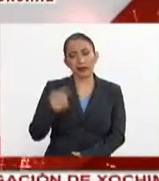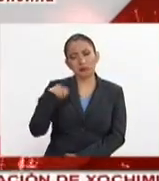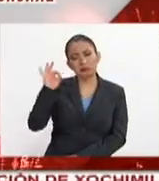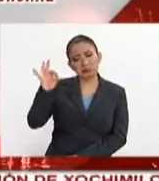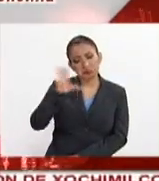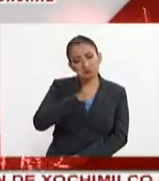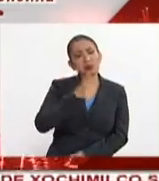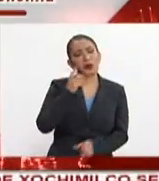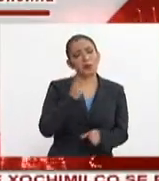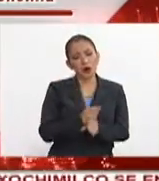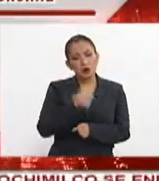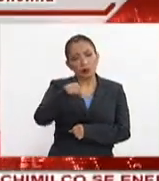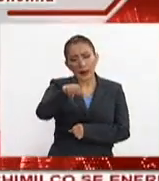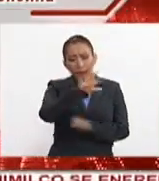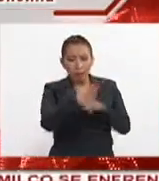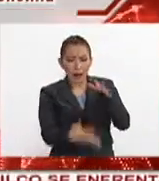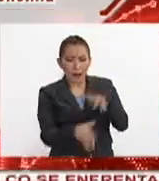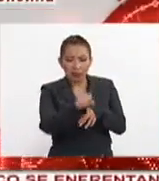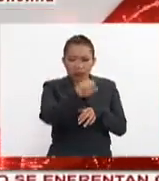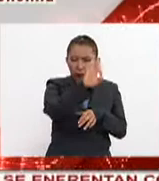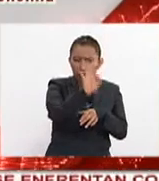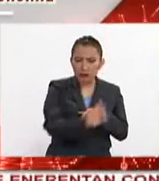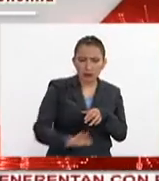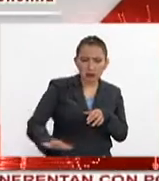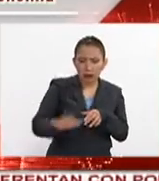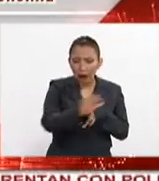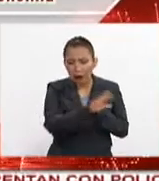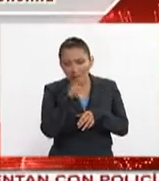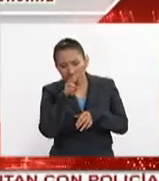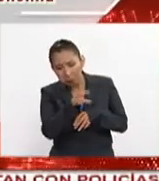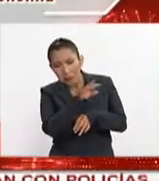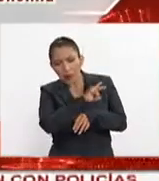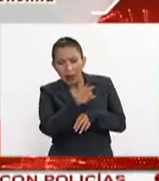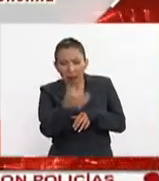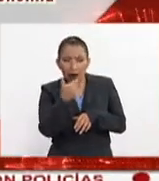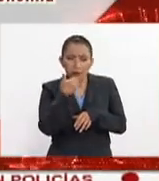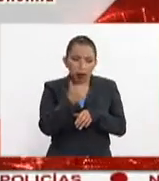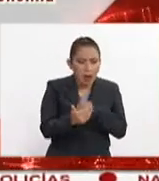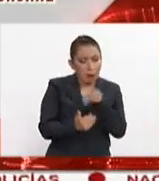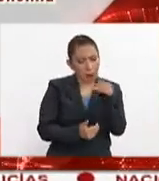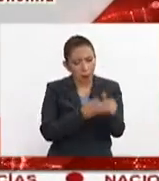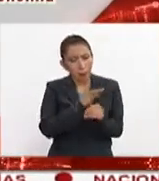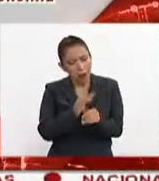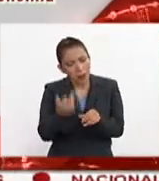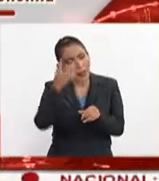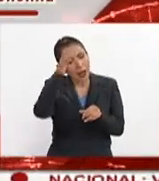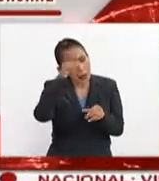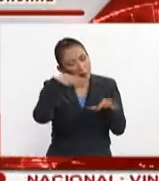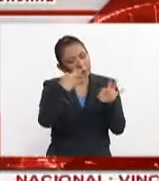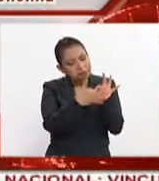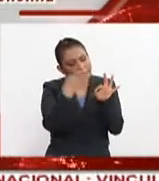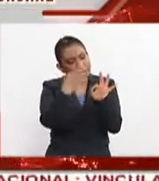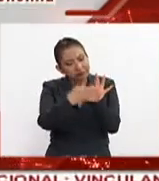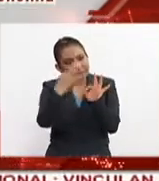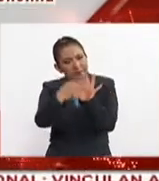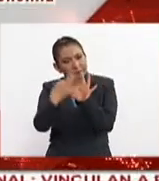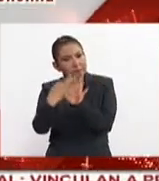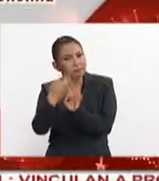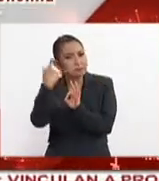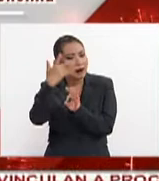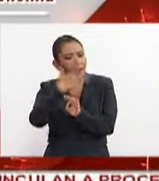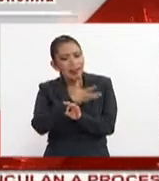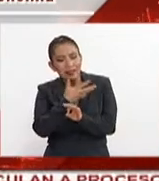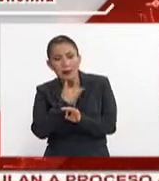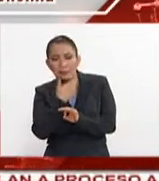probabilidad alrededor del 60% de que seamos lo suficientemente capaces de concretar cosas para